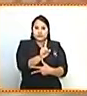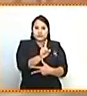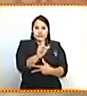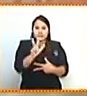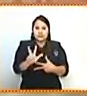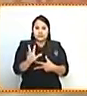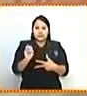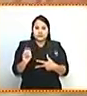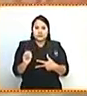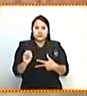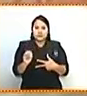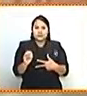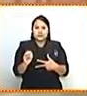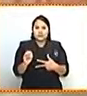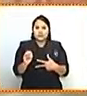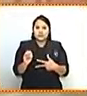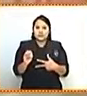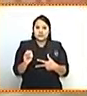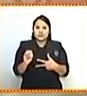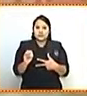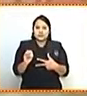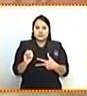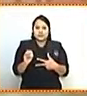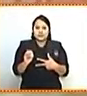30. Tercer y último número seleccionado,